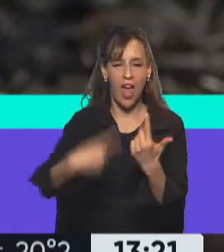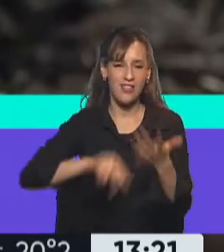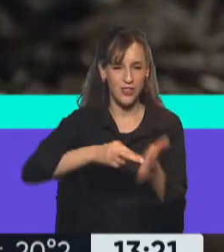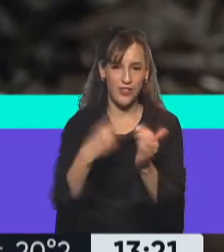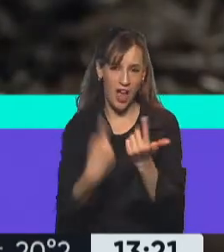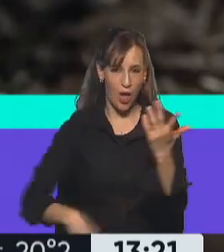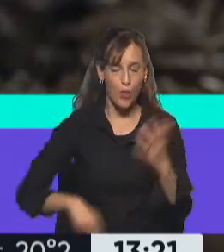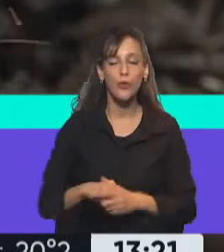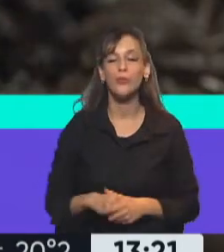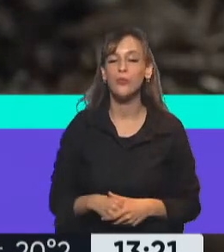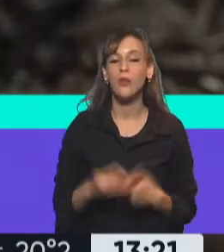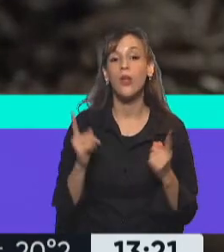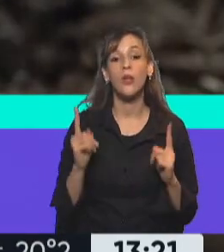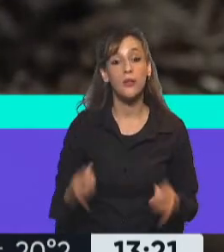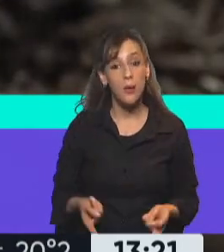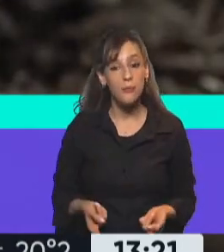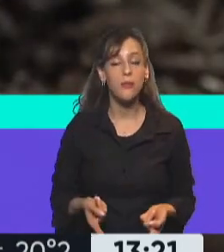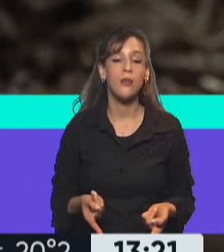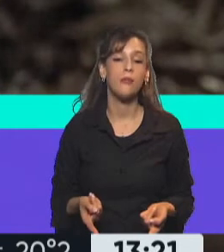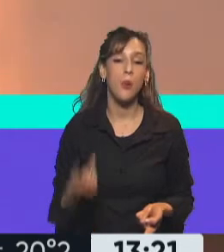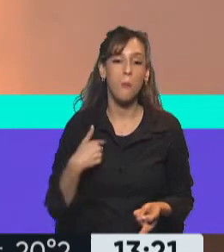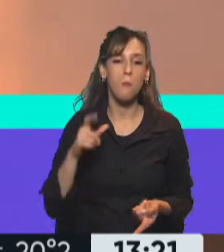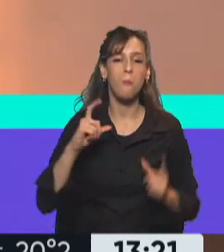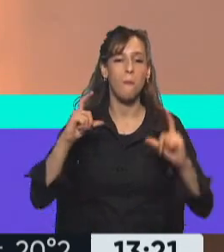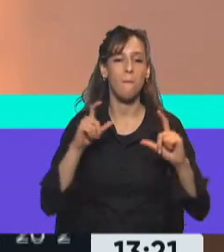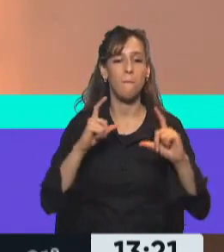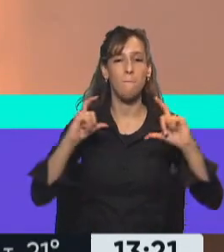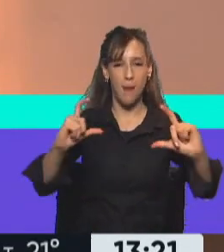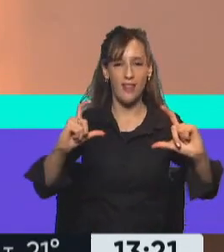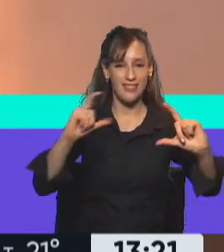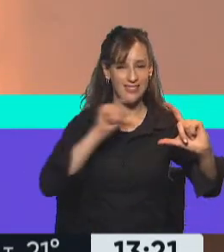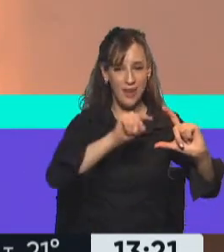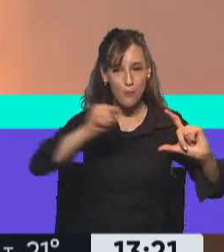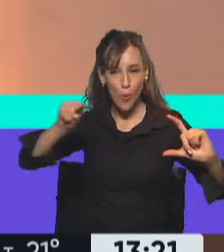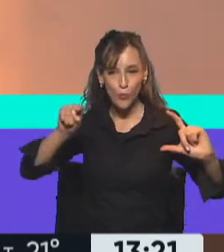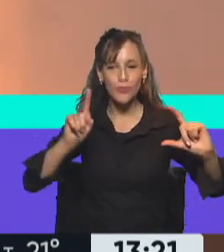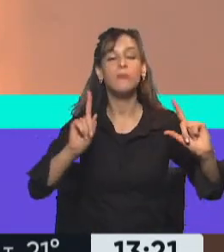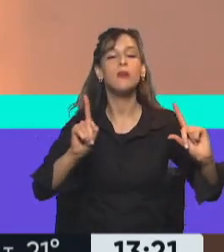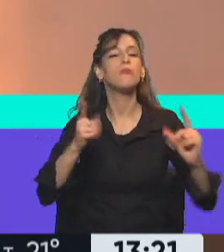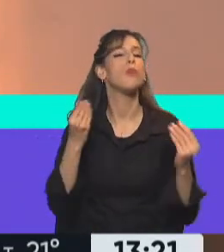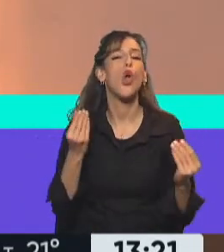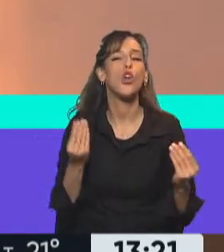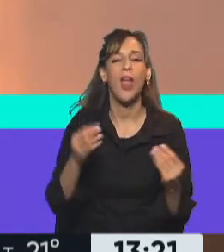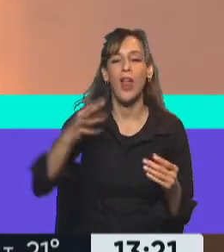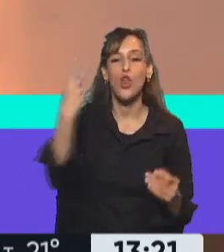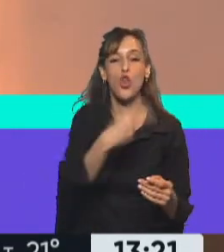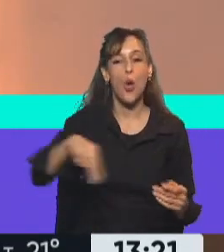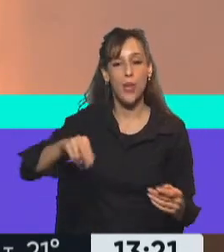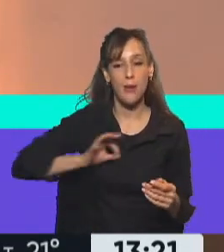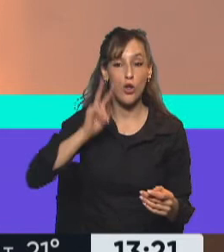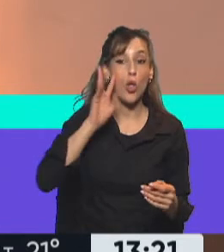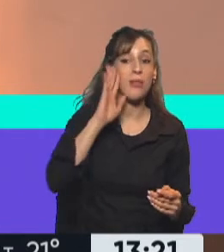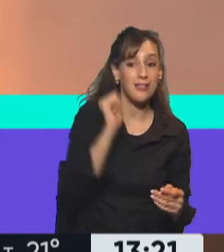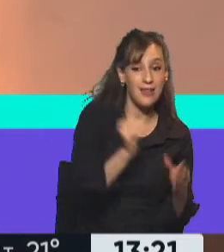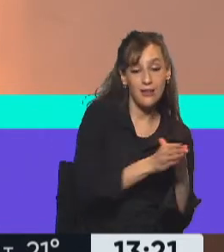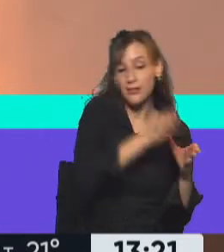el paréntesis y los tres puntos es porque también esto está filmado entre noviembre de 2016 y noviembre de